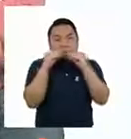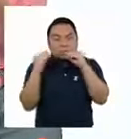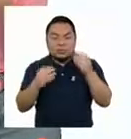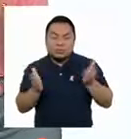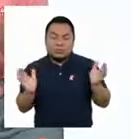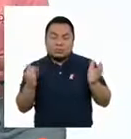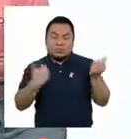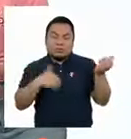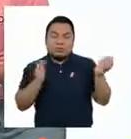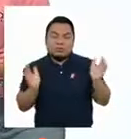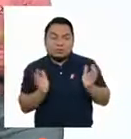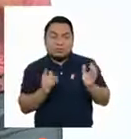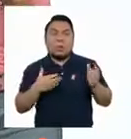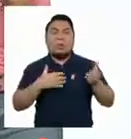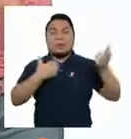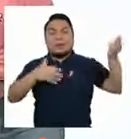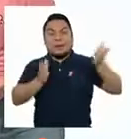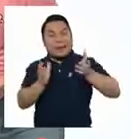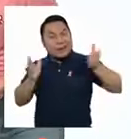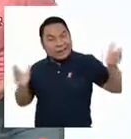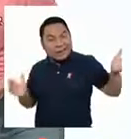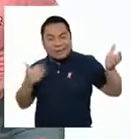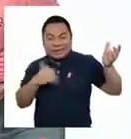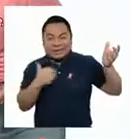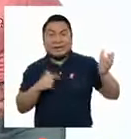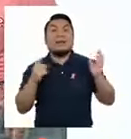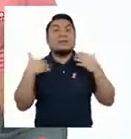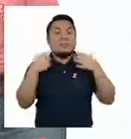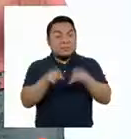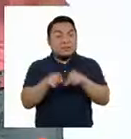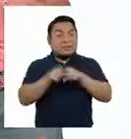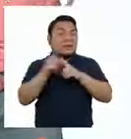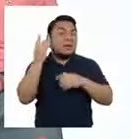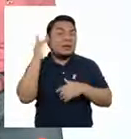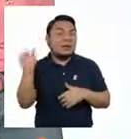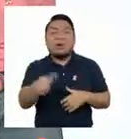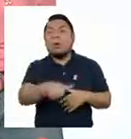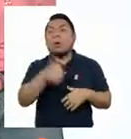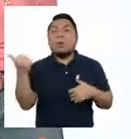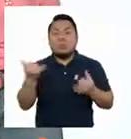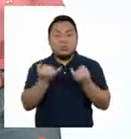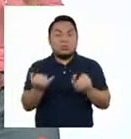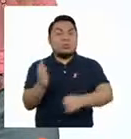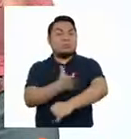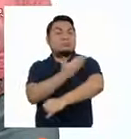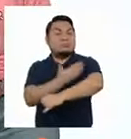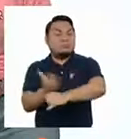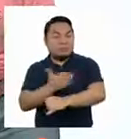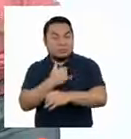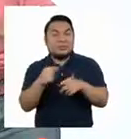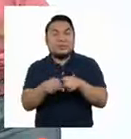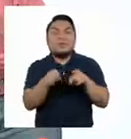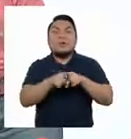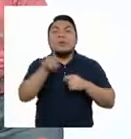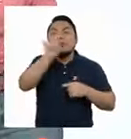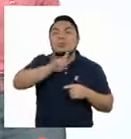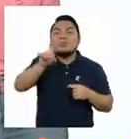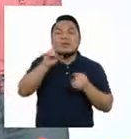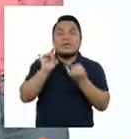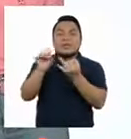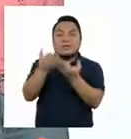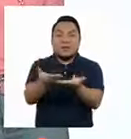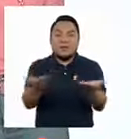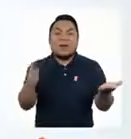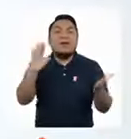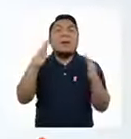el charango o la guitarra, también se pueden crear sonidos con otros instrumentos musicales o usando diferentes materiales